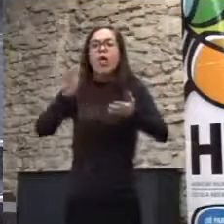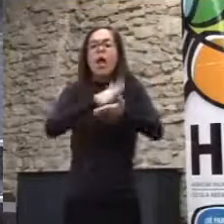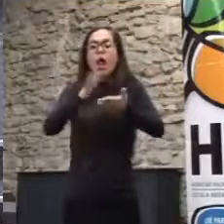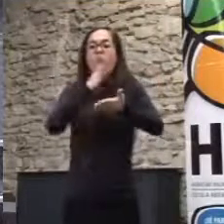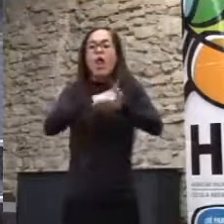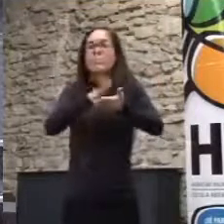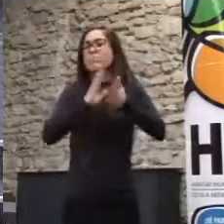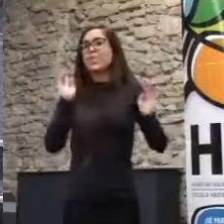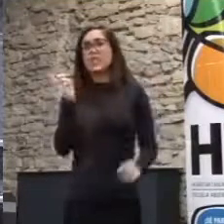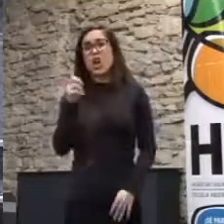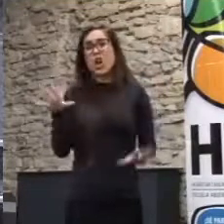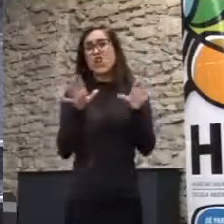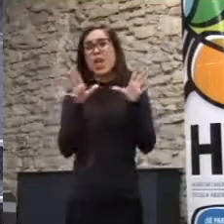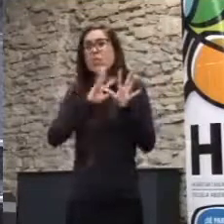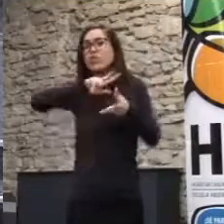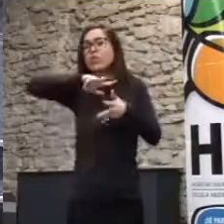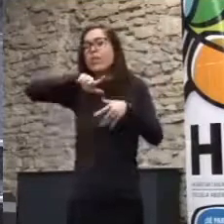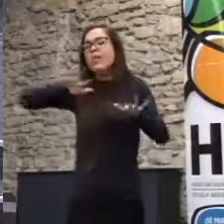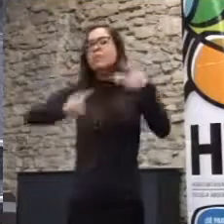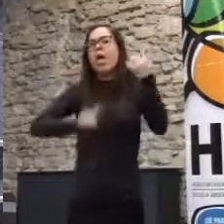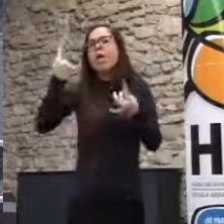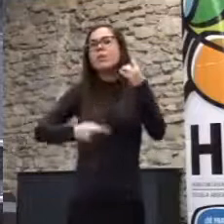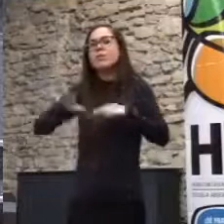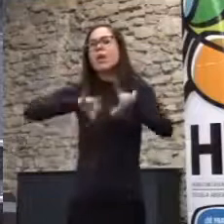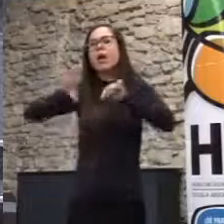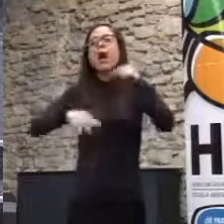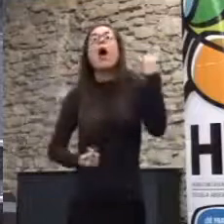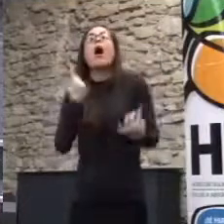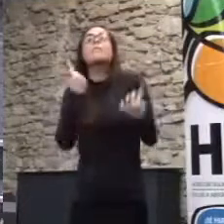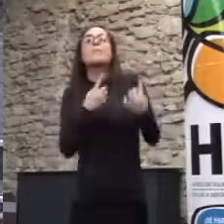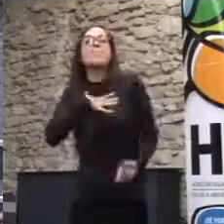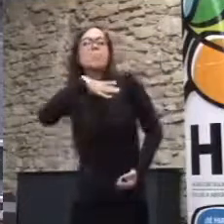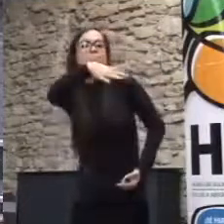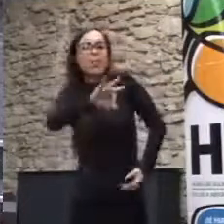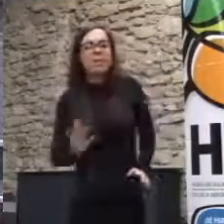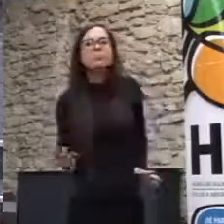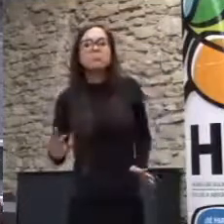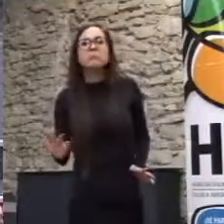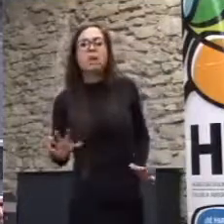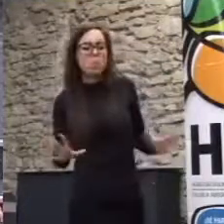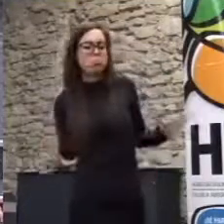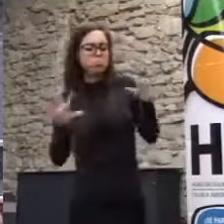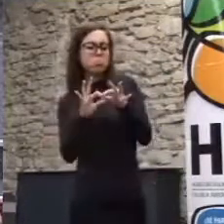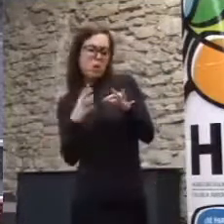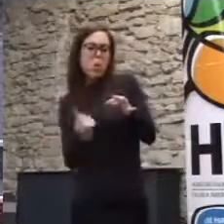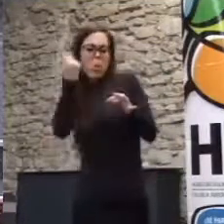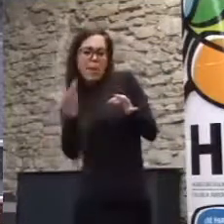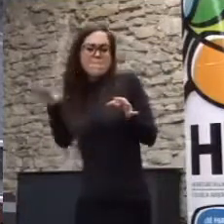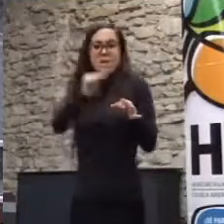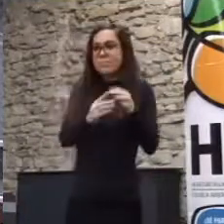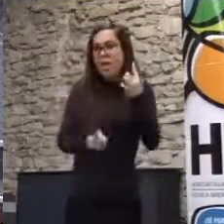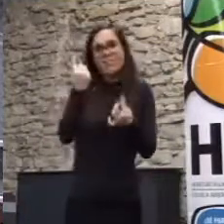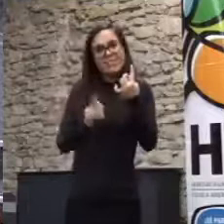tienes que elegir 10. Y entonces hay días que sí te cuadra una por contexto, pero hay otros días que no.